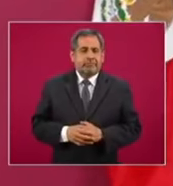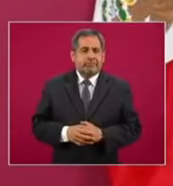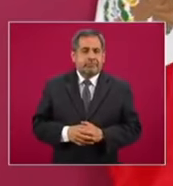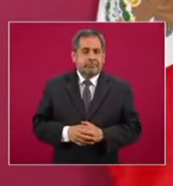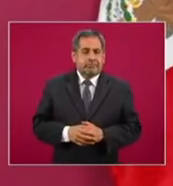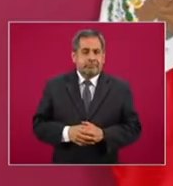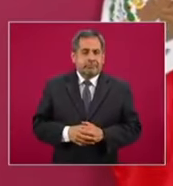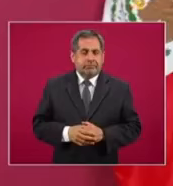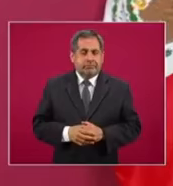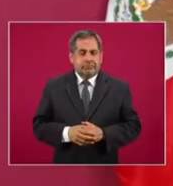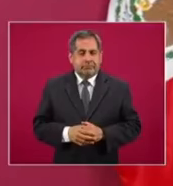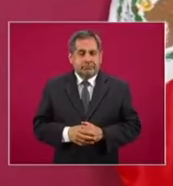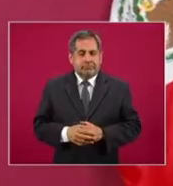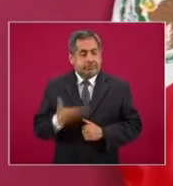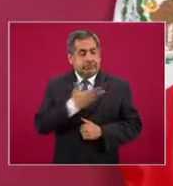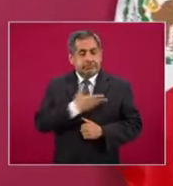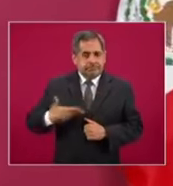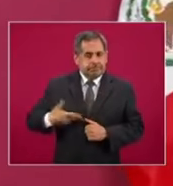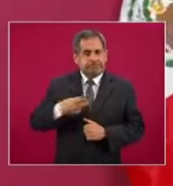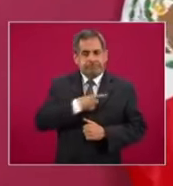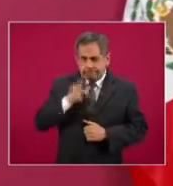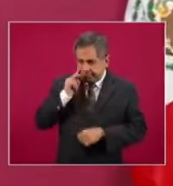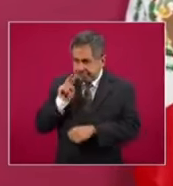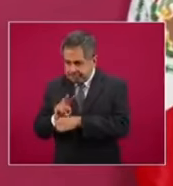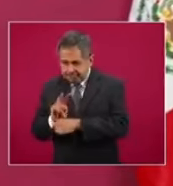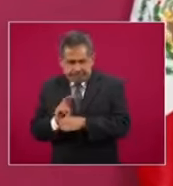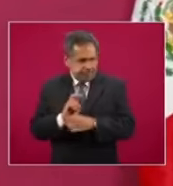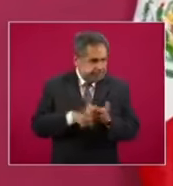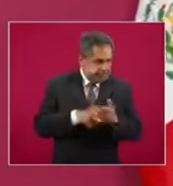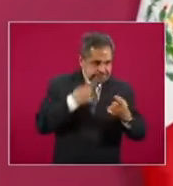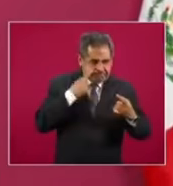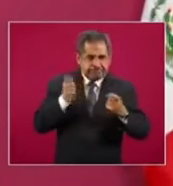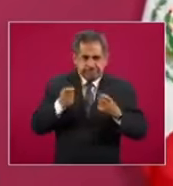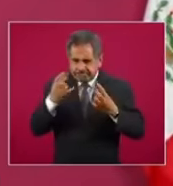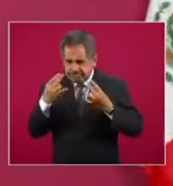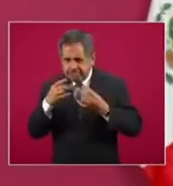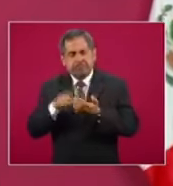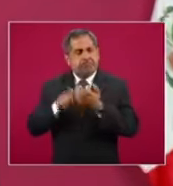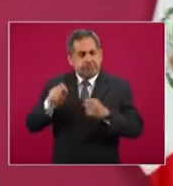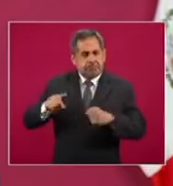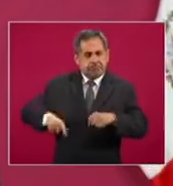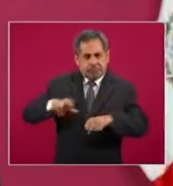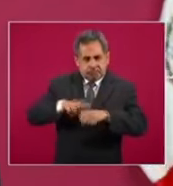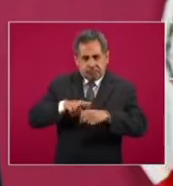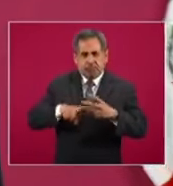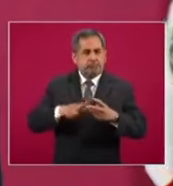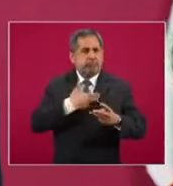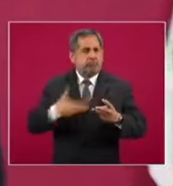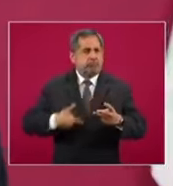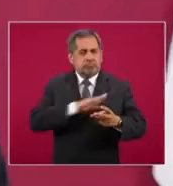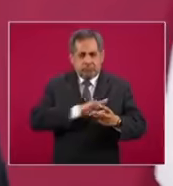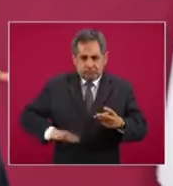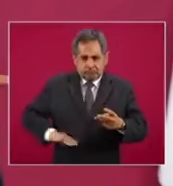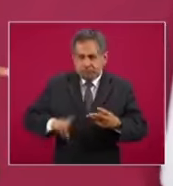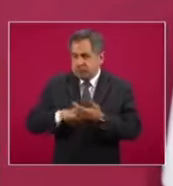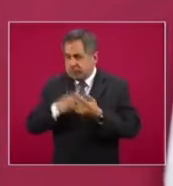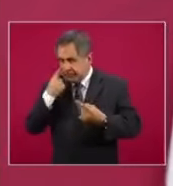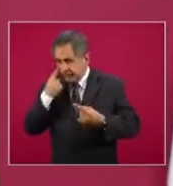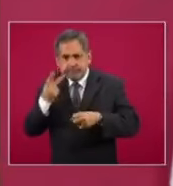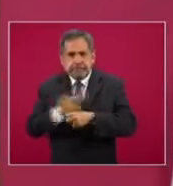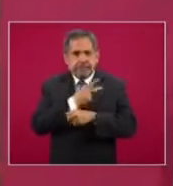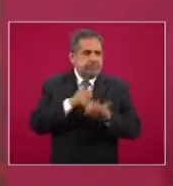gobierna el presidente tiene que estar y el gobernador el presidente municipal pues muy pendiente